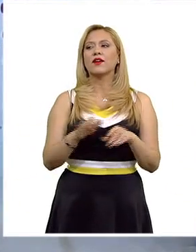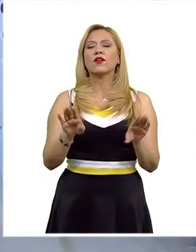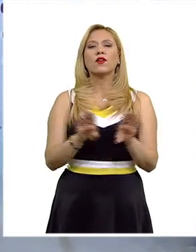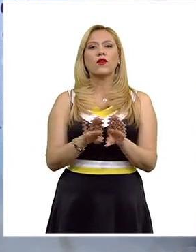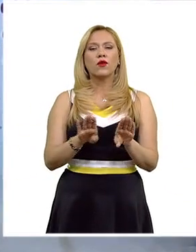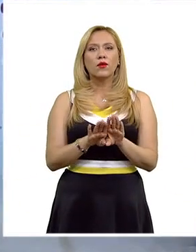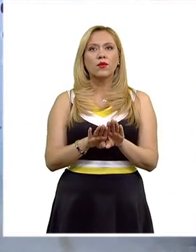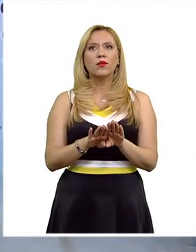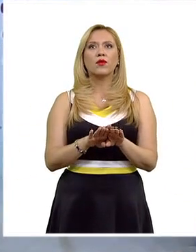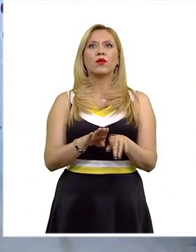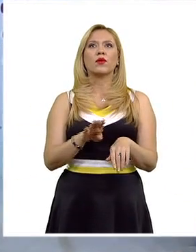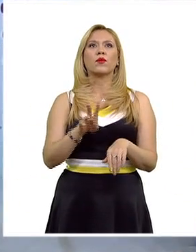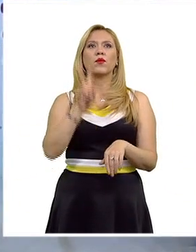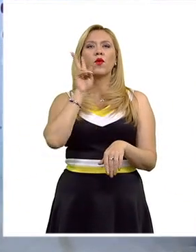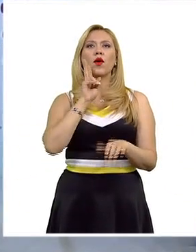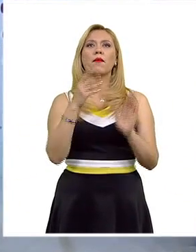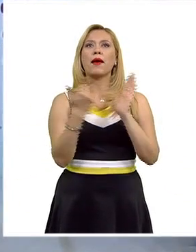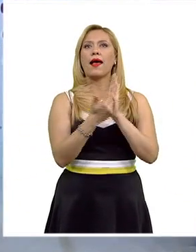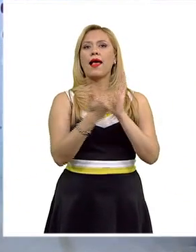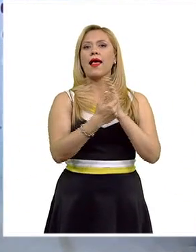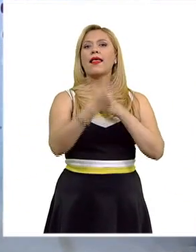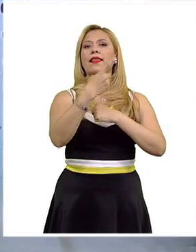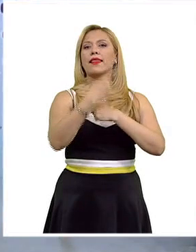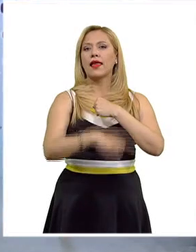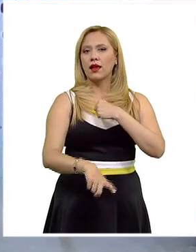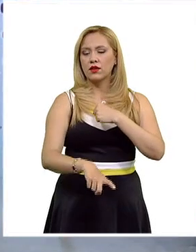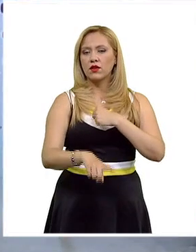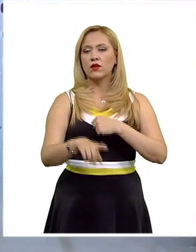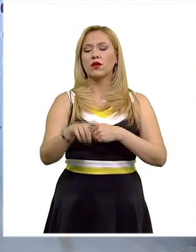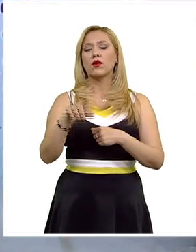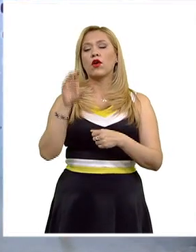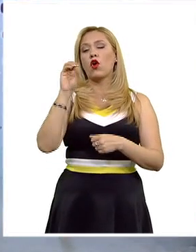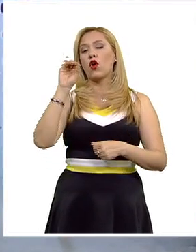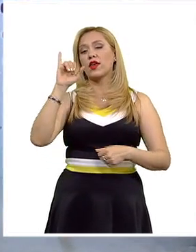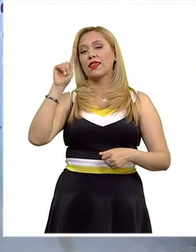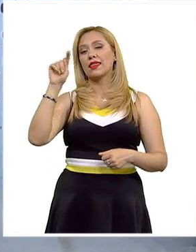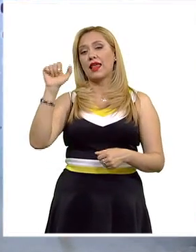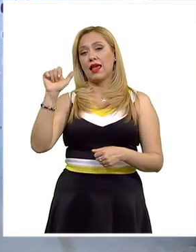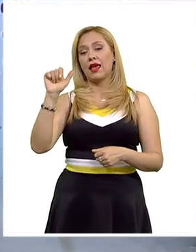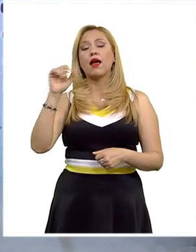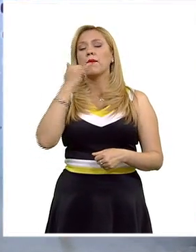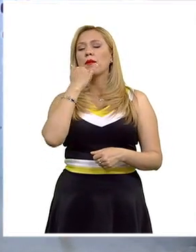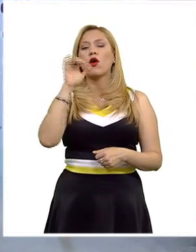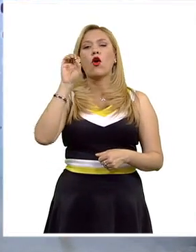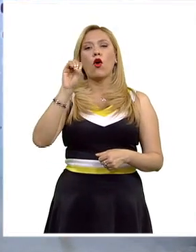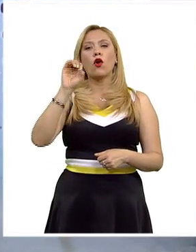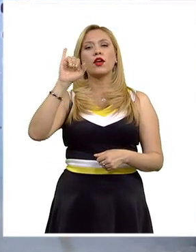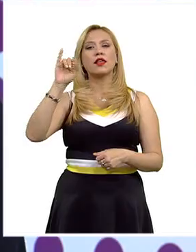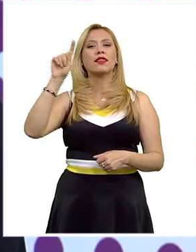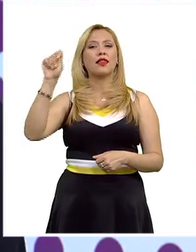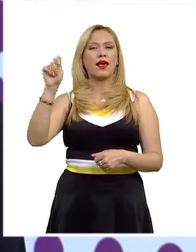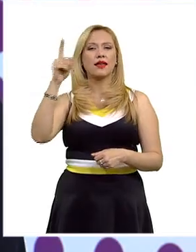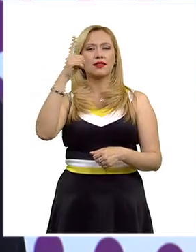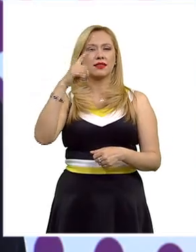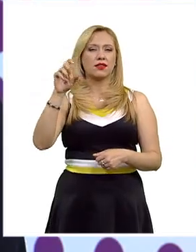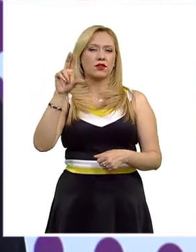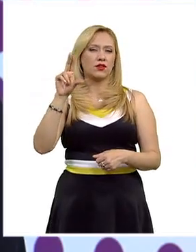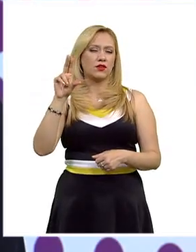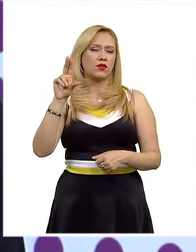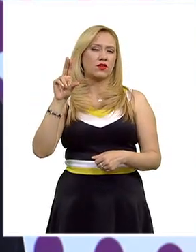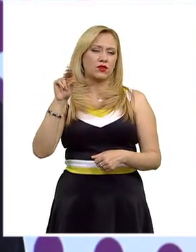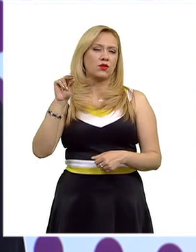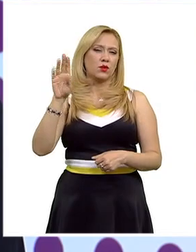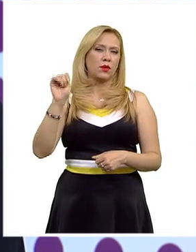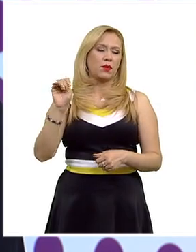no tienes que probar daño, y nada más el convenio 190 de la OIT, que apenas se aprobó en junio de 2019 y que